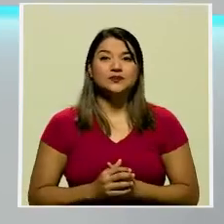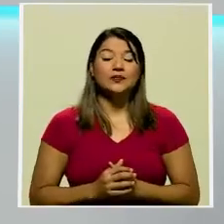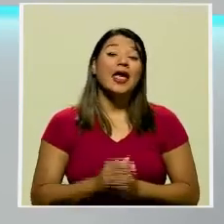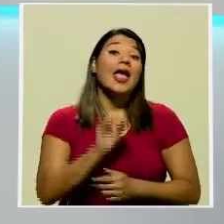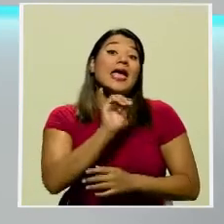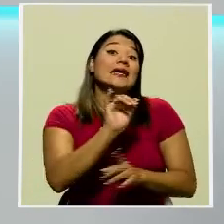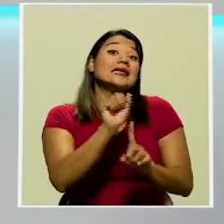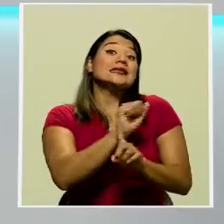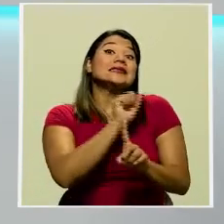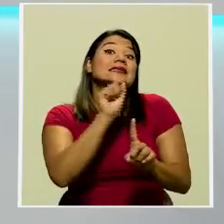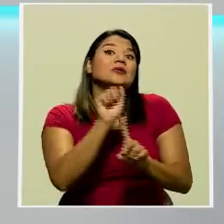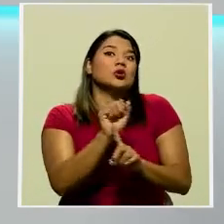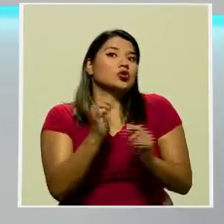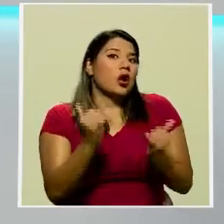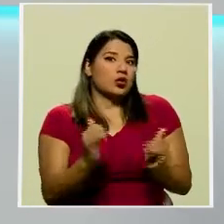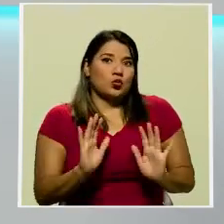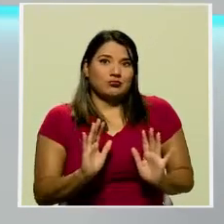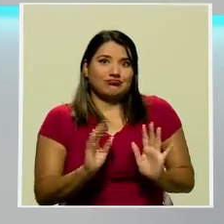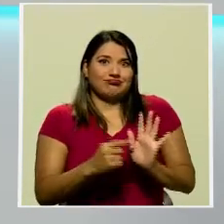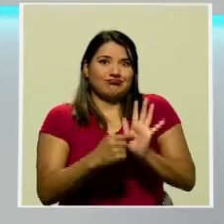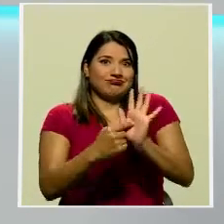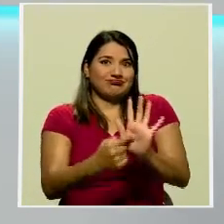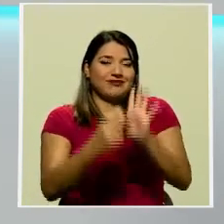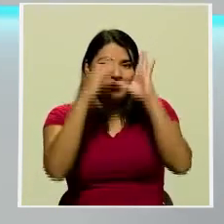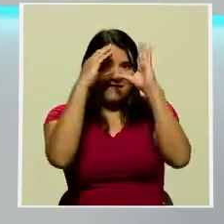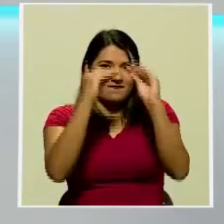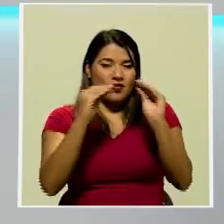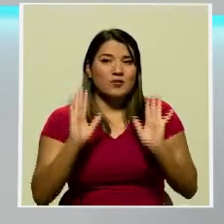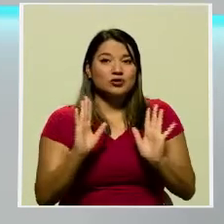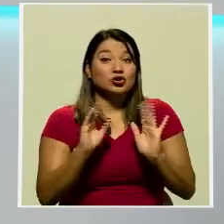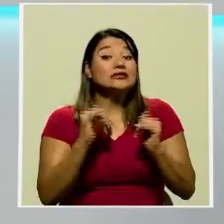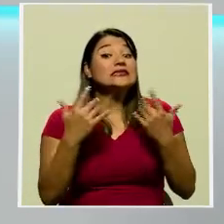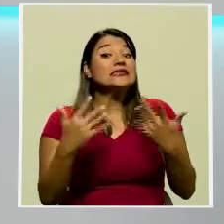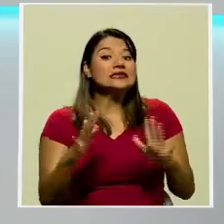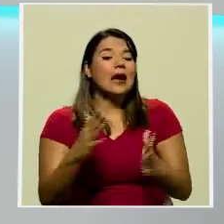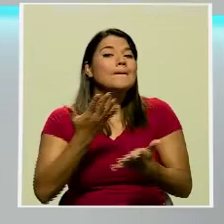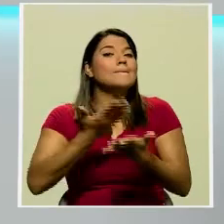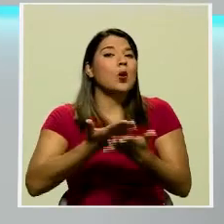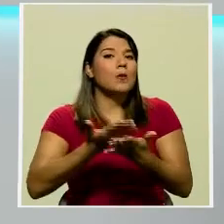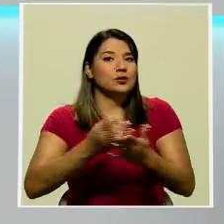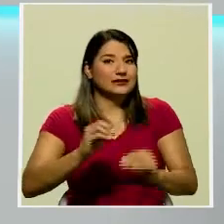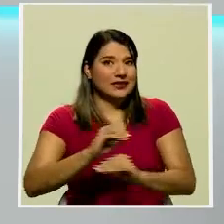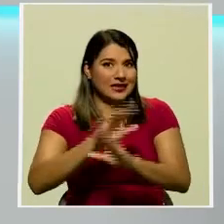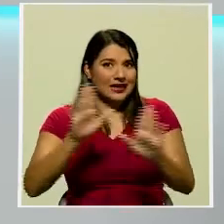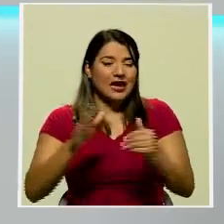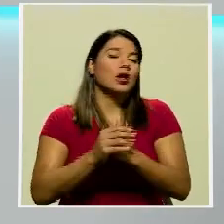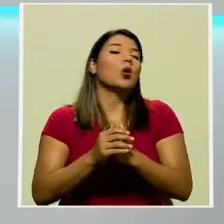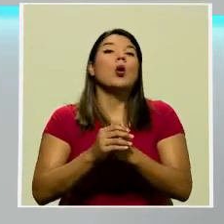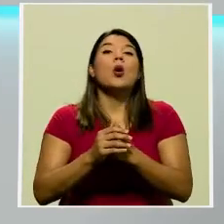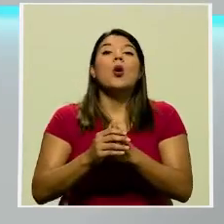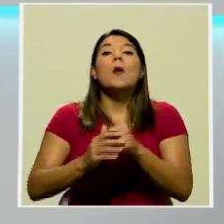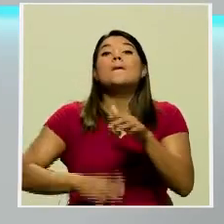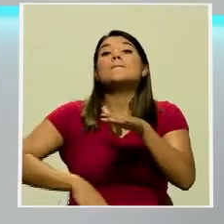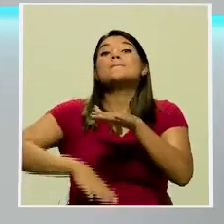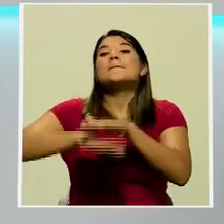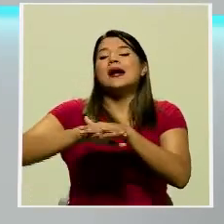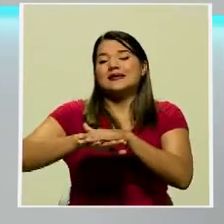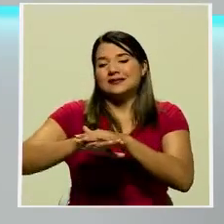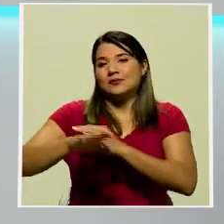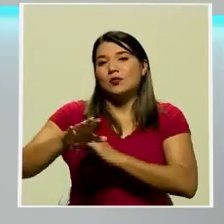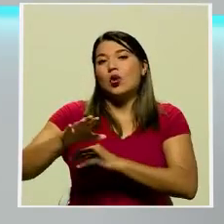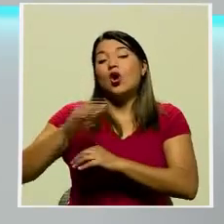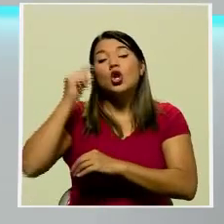es el panorama. Ahí están los números, la propuesta está clara, 30%, hasta un 30% de